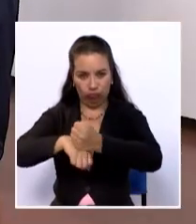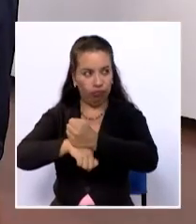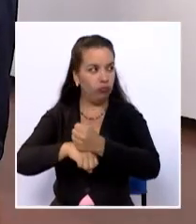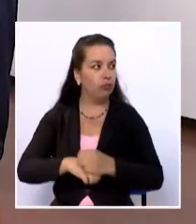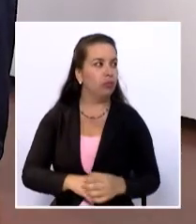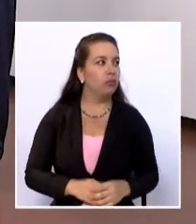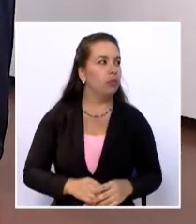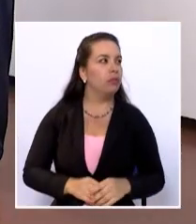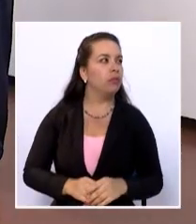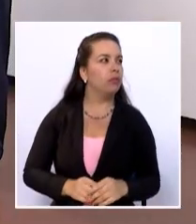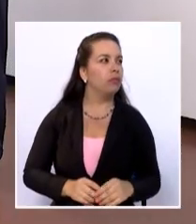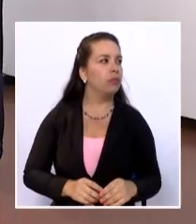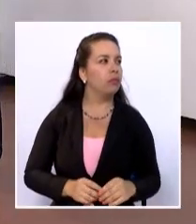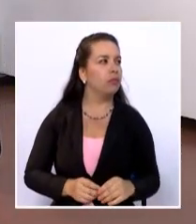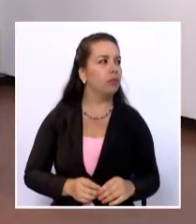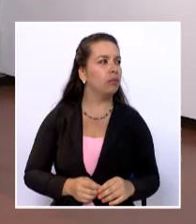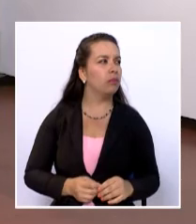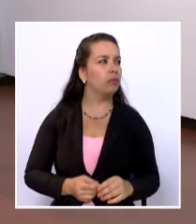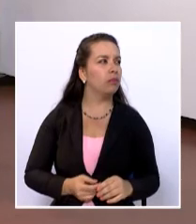sí